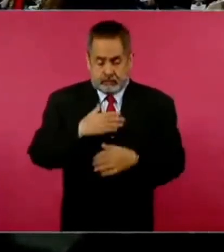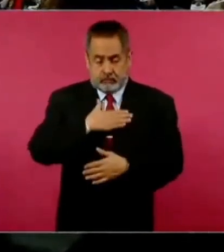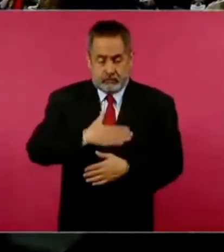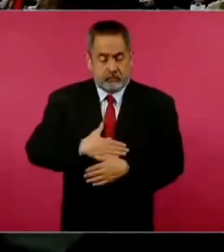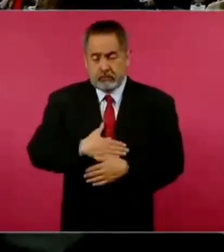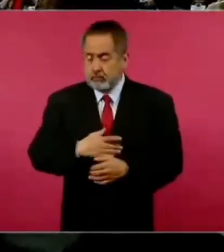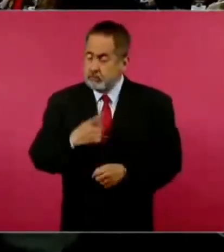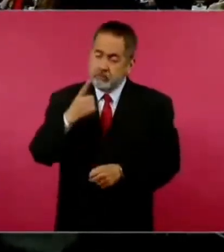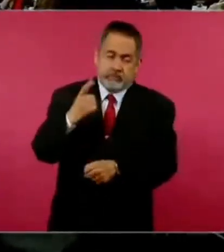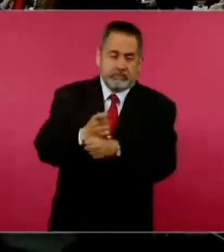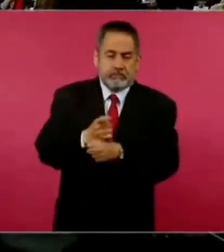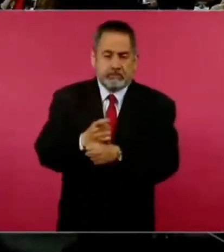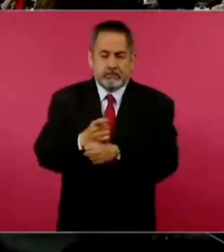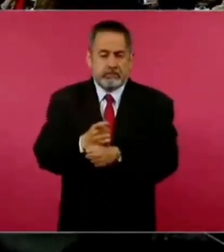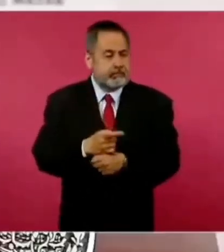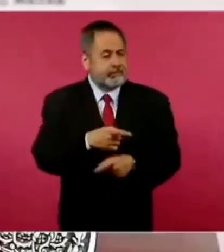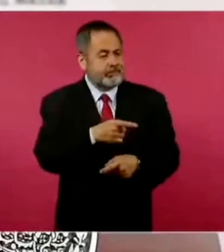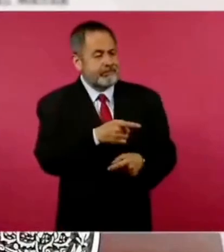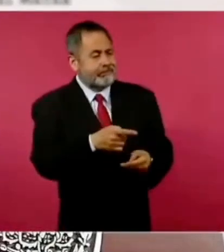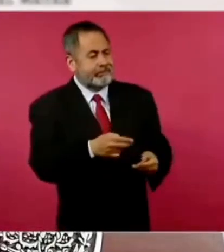por encima de los mercados.